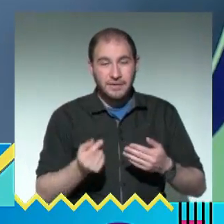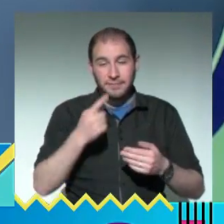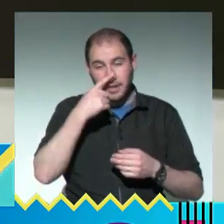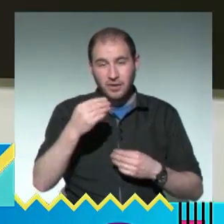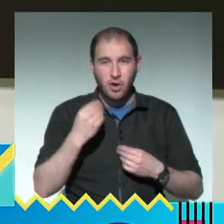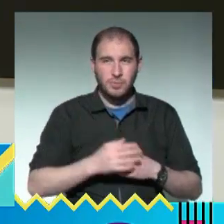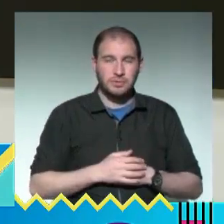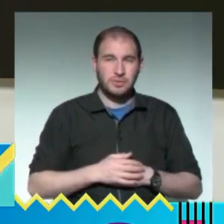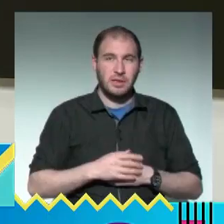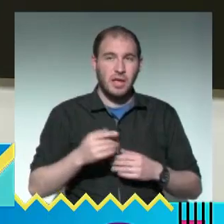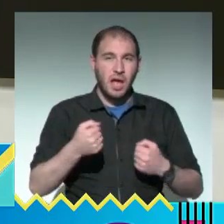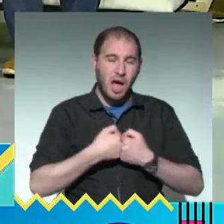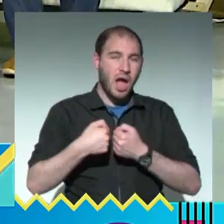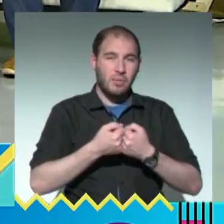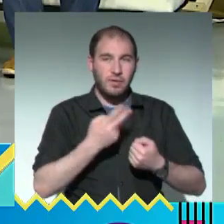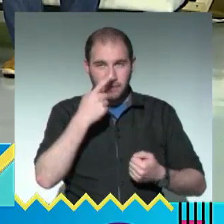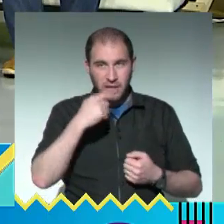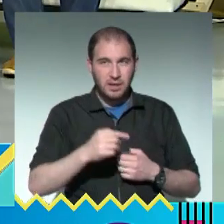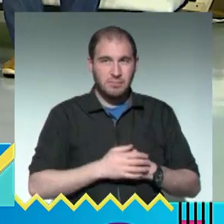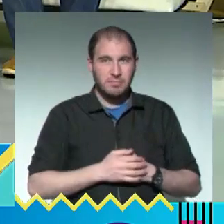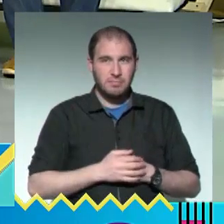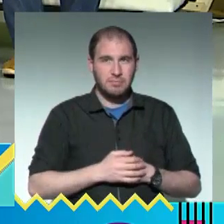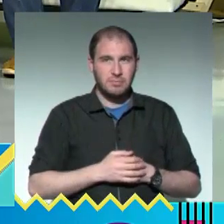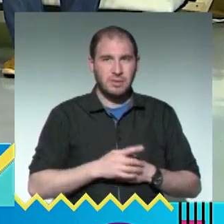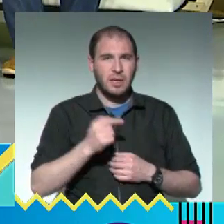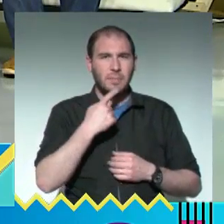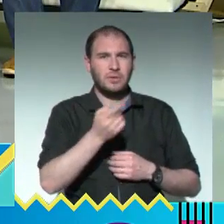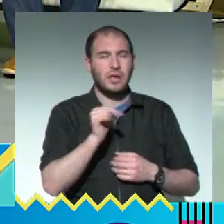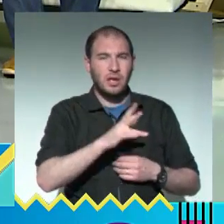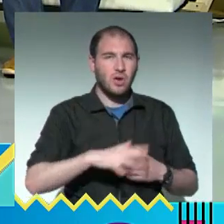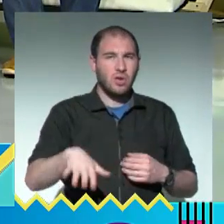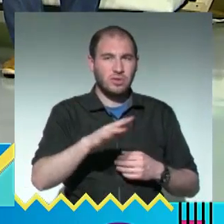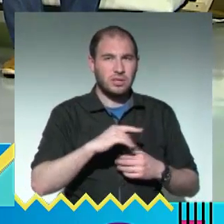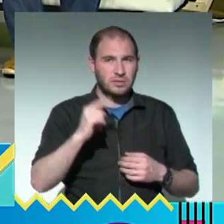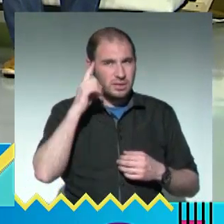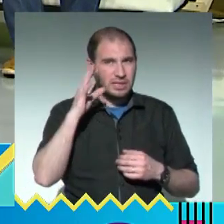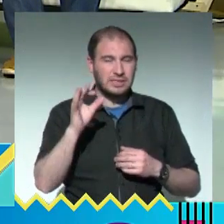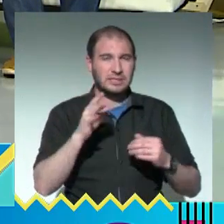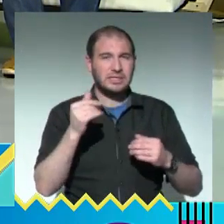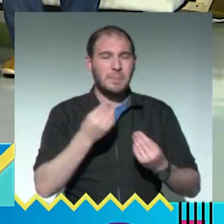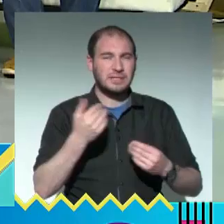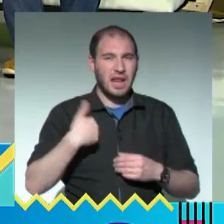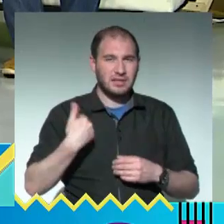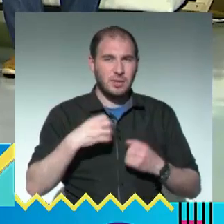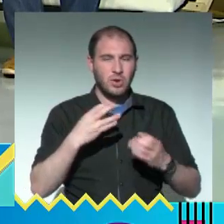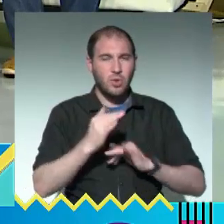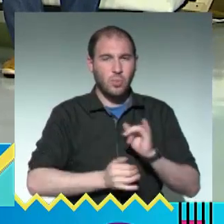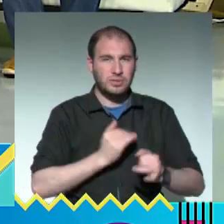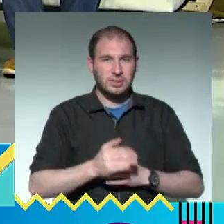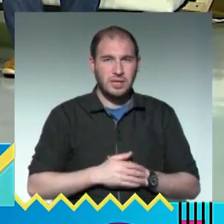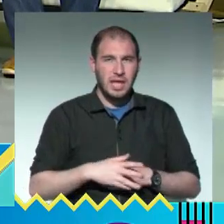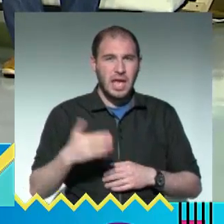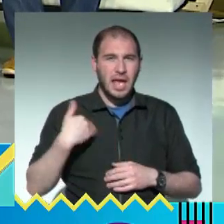desenlace, digamos. Si va a llegar a ese consenso final. Y ahí en ese contexto hay que pensar un poco la situación de Argentina, ¿no? Porque se habla mucho de